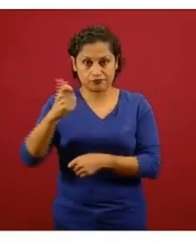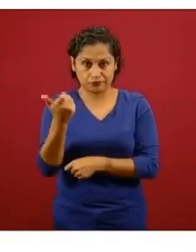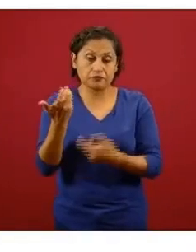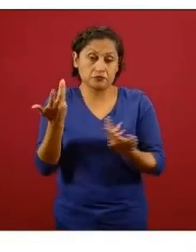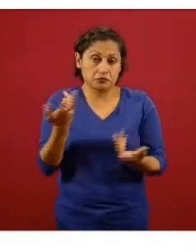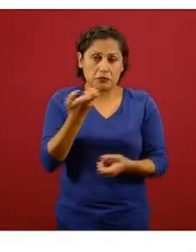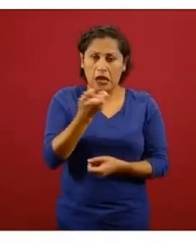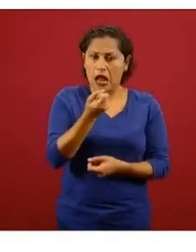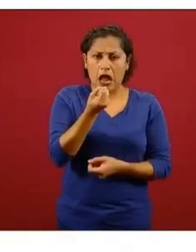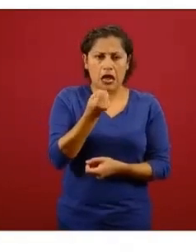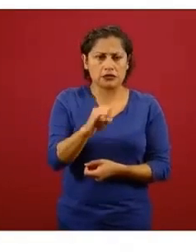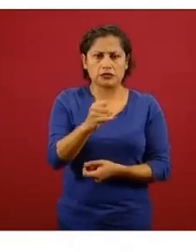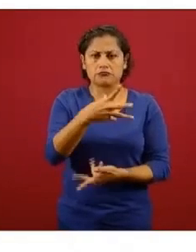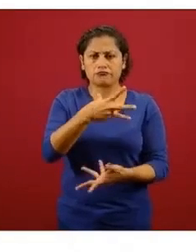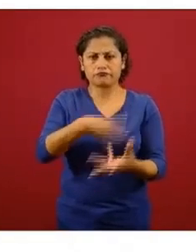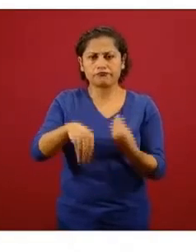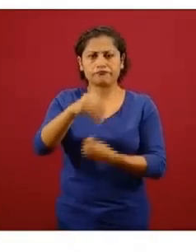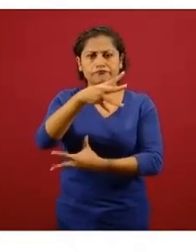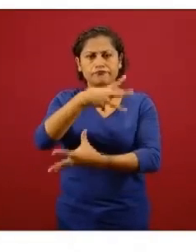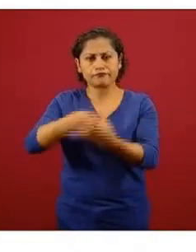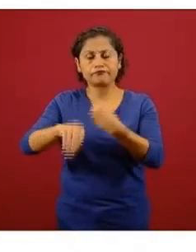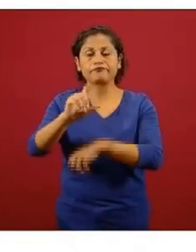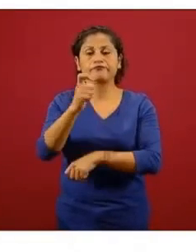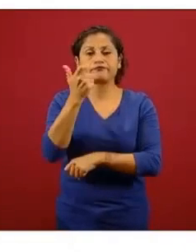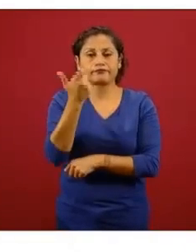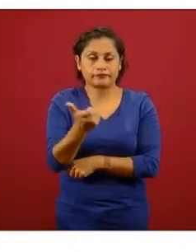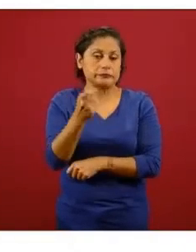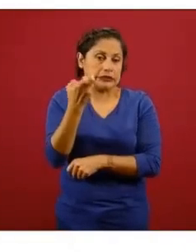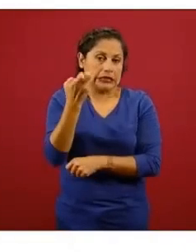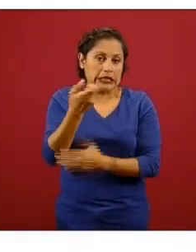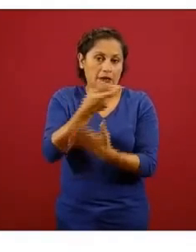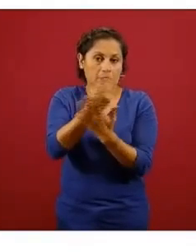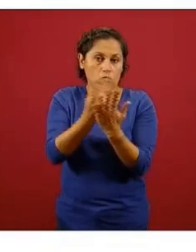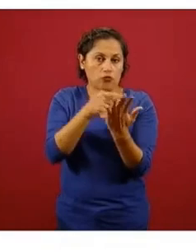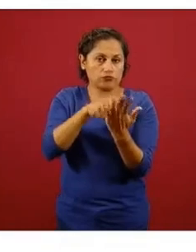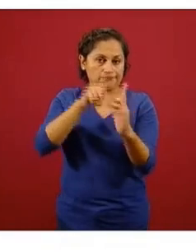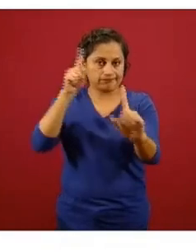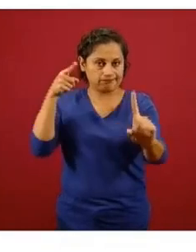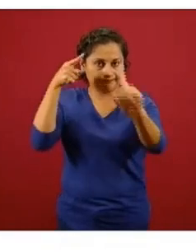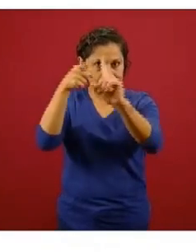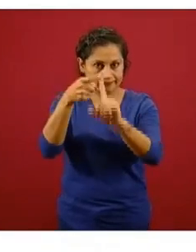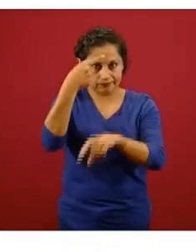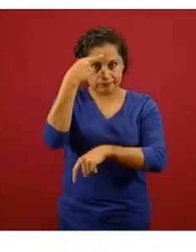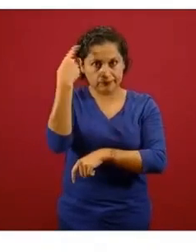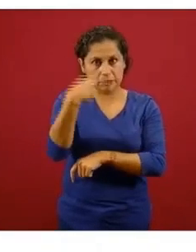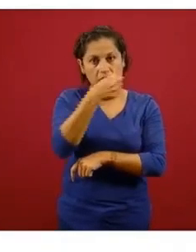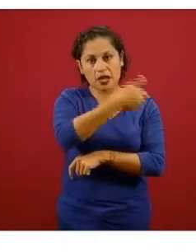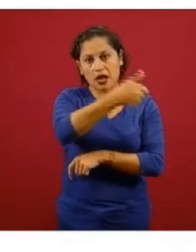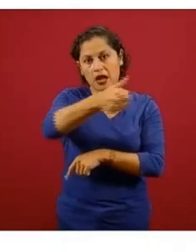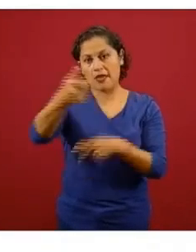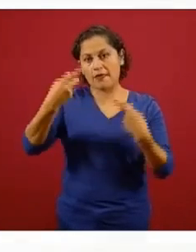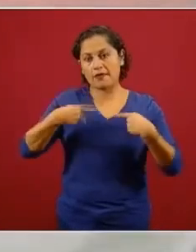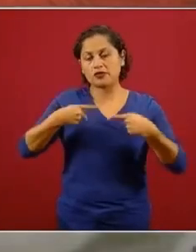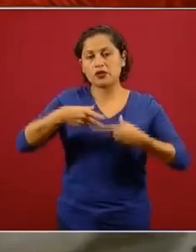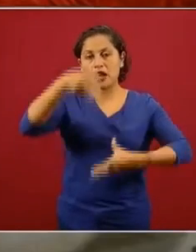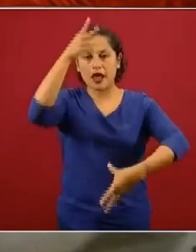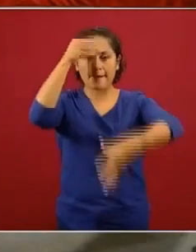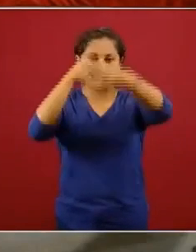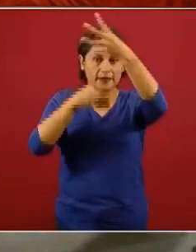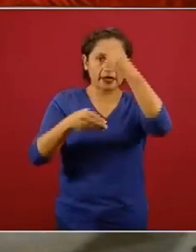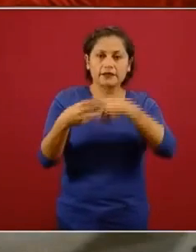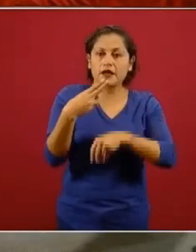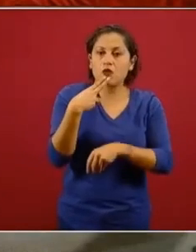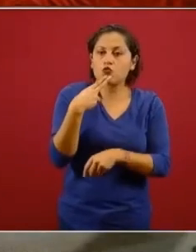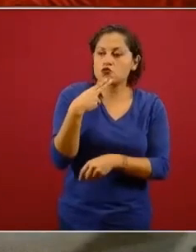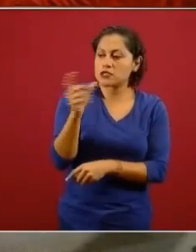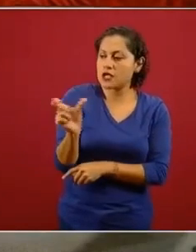y también es parte de un objetivo o propósito de mejorar la cultura financiera de las